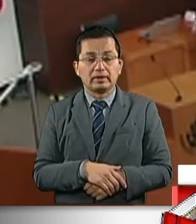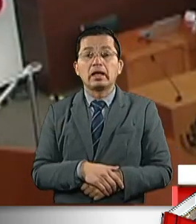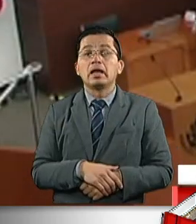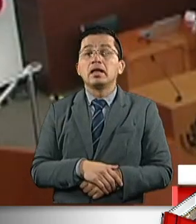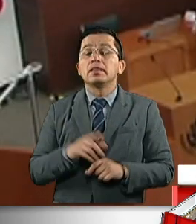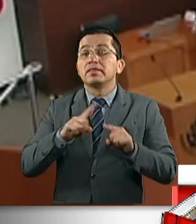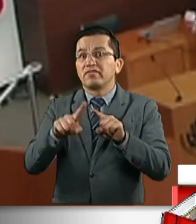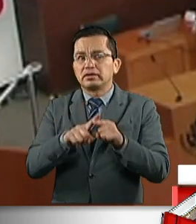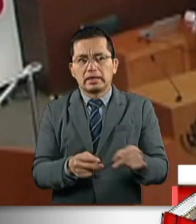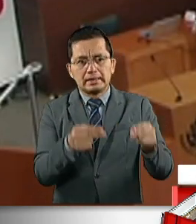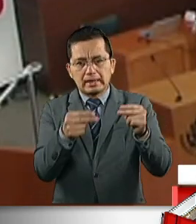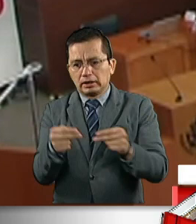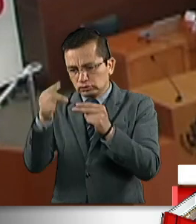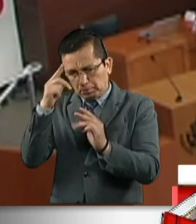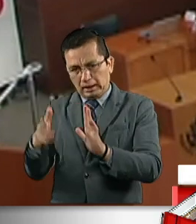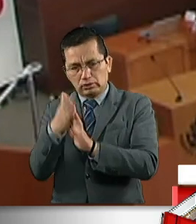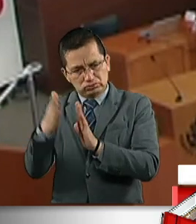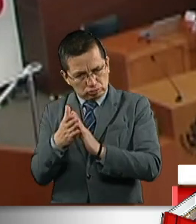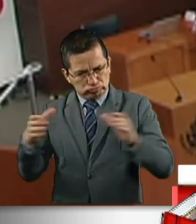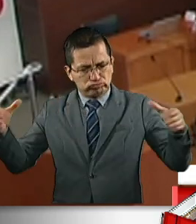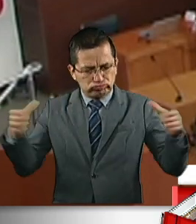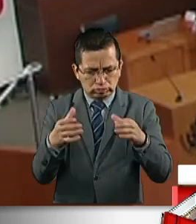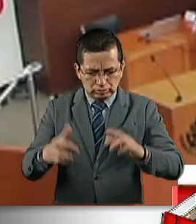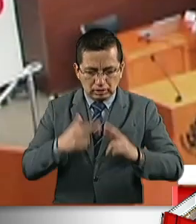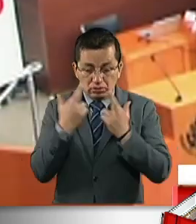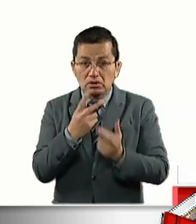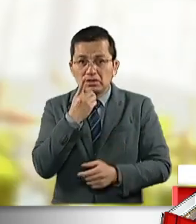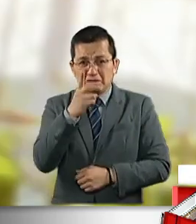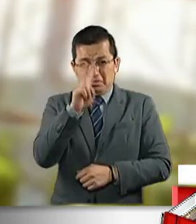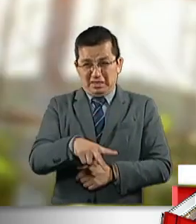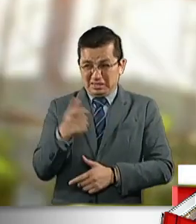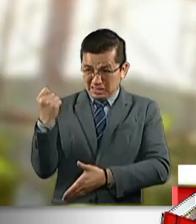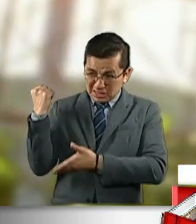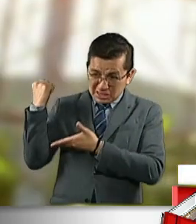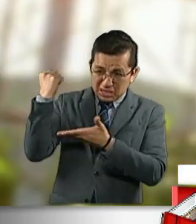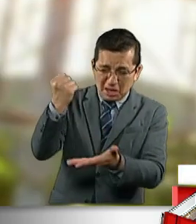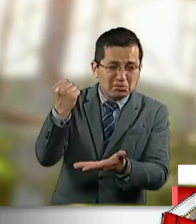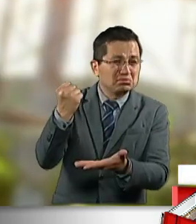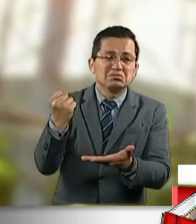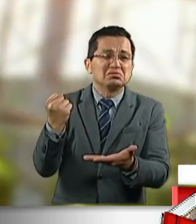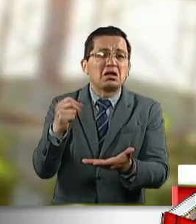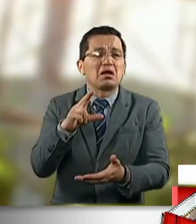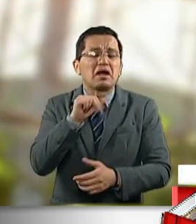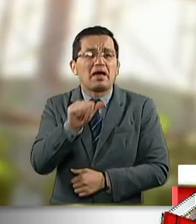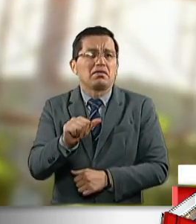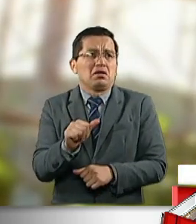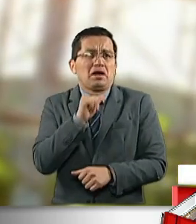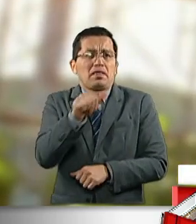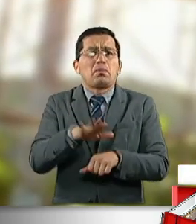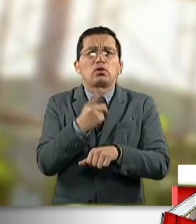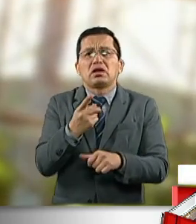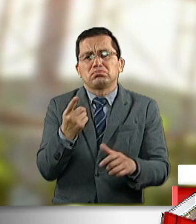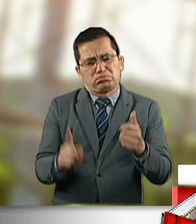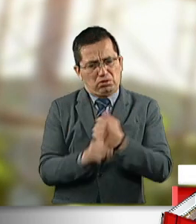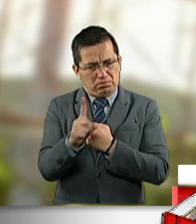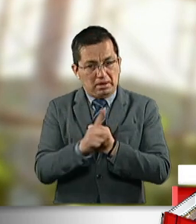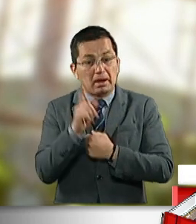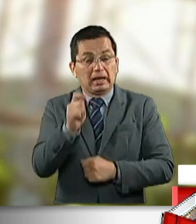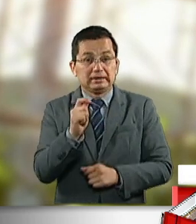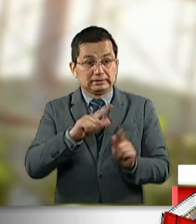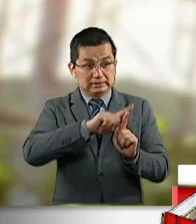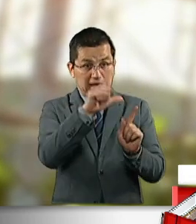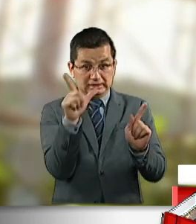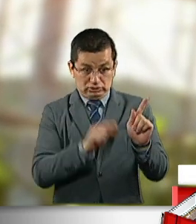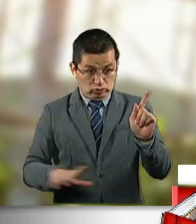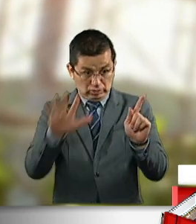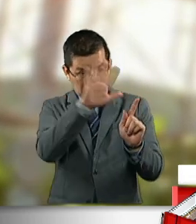existen varios inhibidores para las inversiones. Señalaron que hay una mala distribución por entidad federativa de las principales